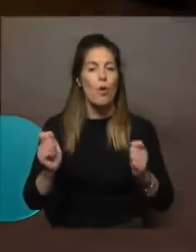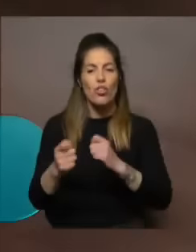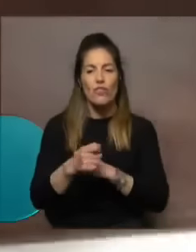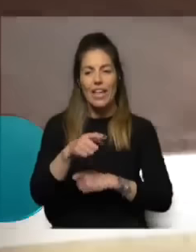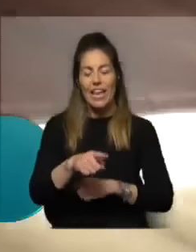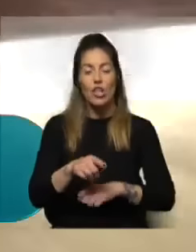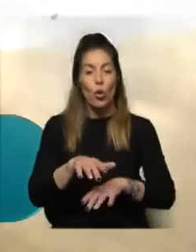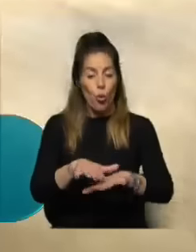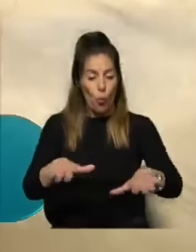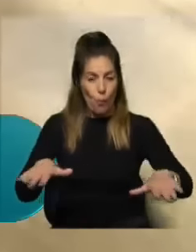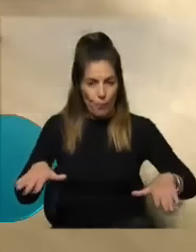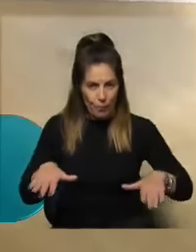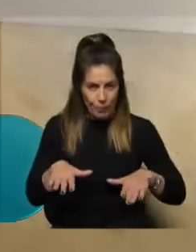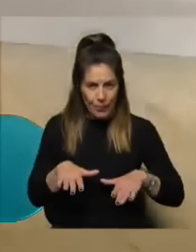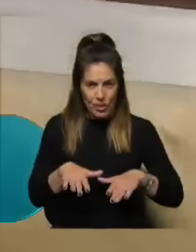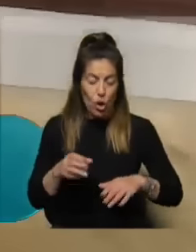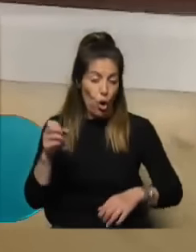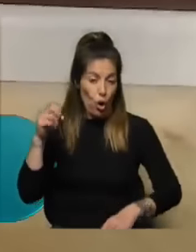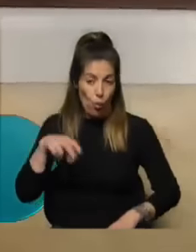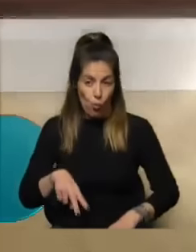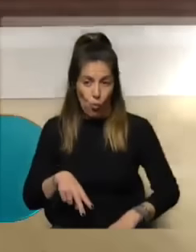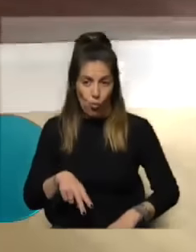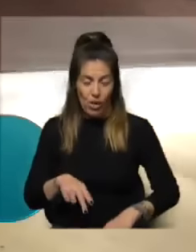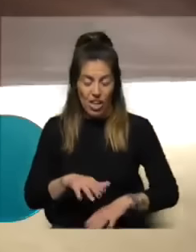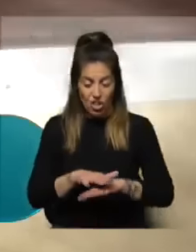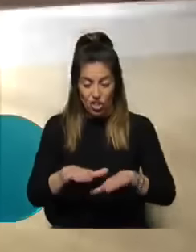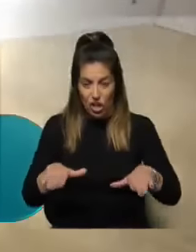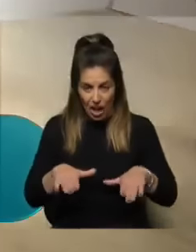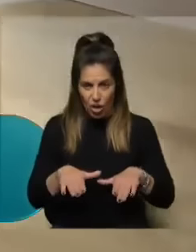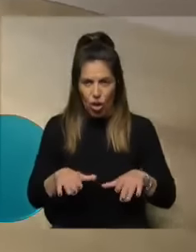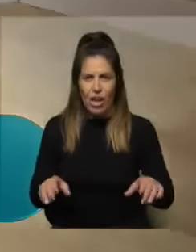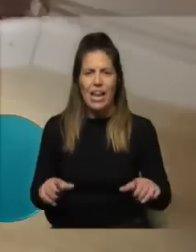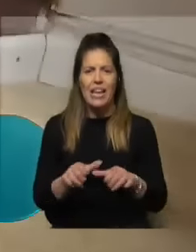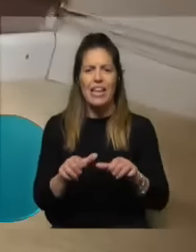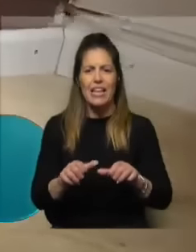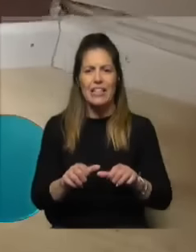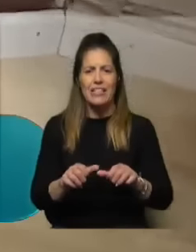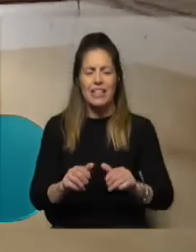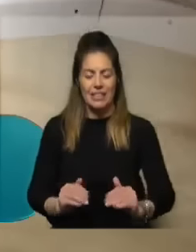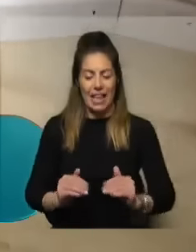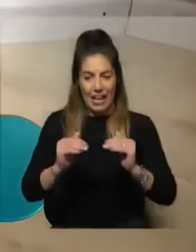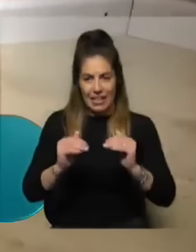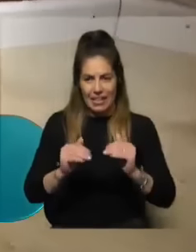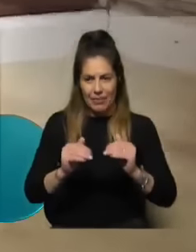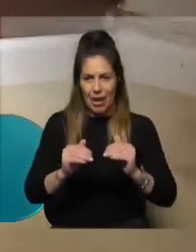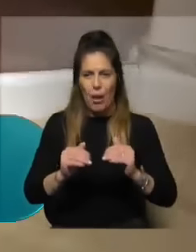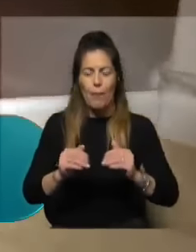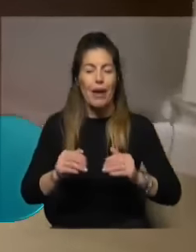era un piso común, un piso llano, le hice esa pequeña tarima para la cama,